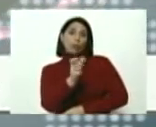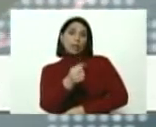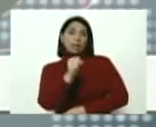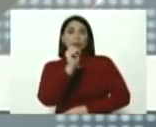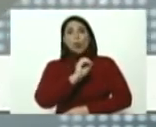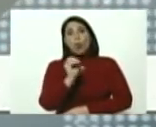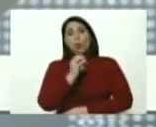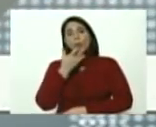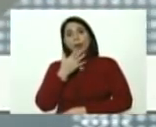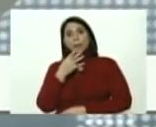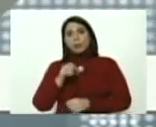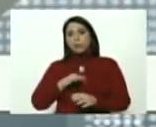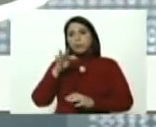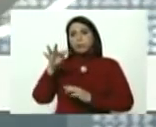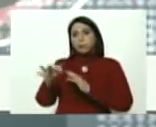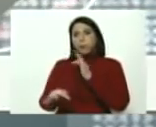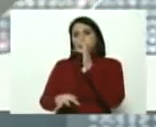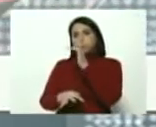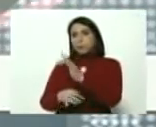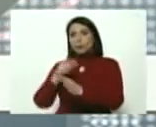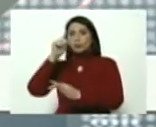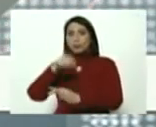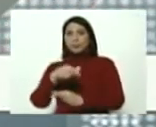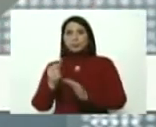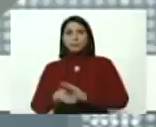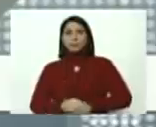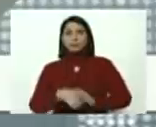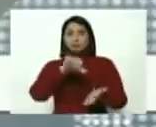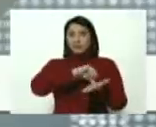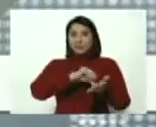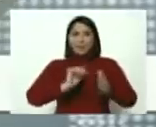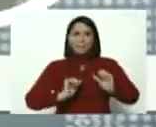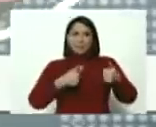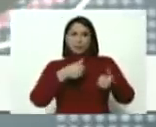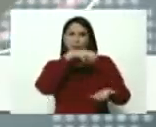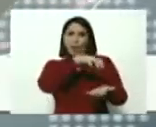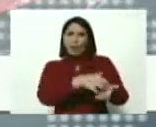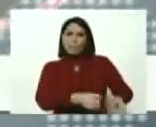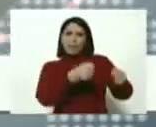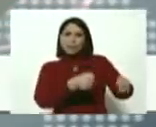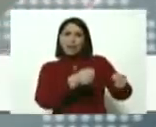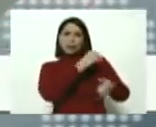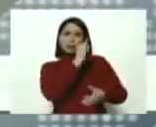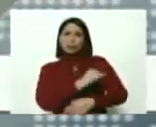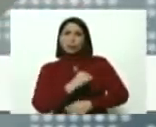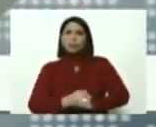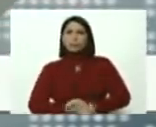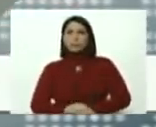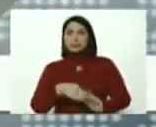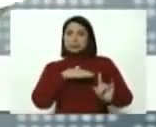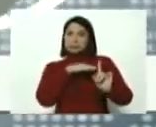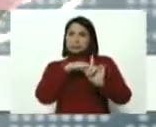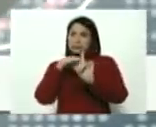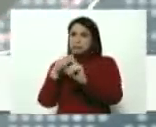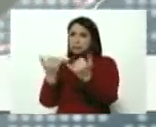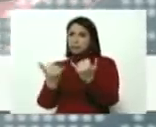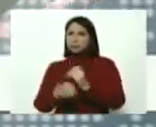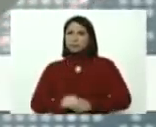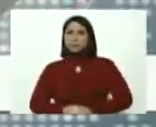son derivados de ese foco intensivo que estamos atacando en estos